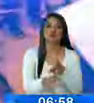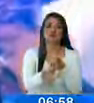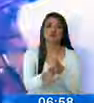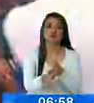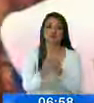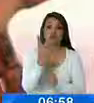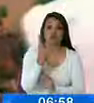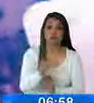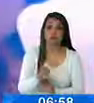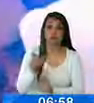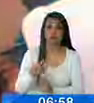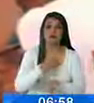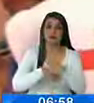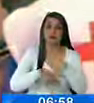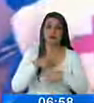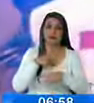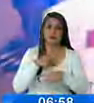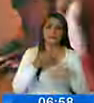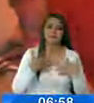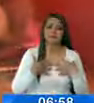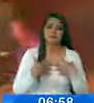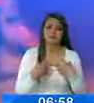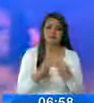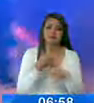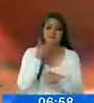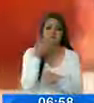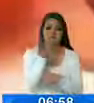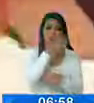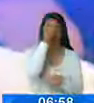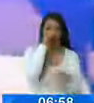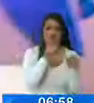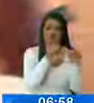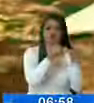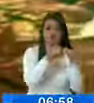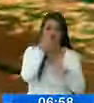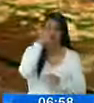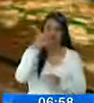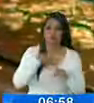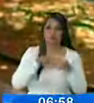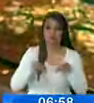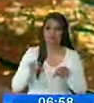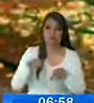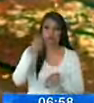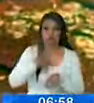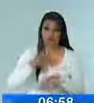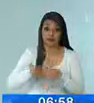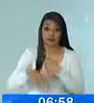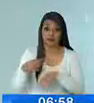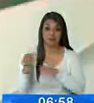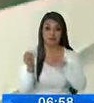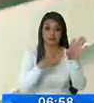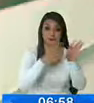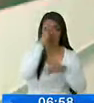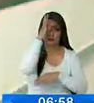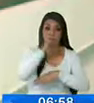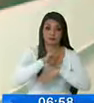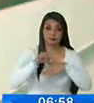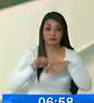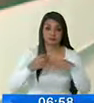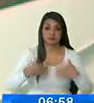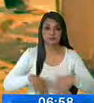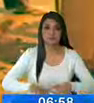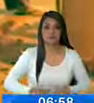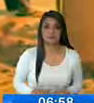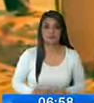se recuperan satisfactoriamente, mientras que la copiloto, que resultó con heridas graves, será sometida a una operación.